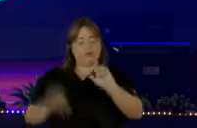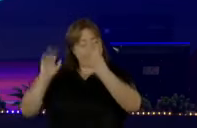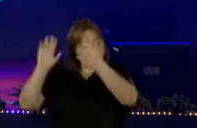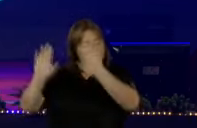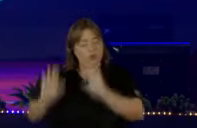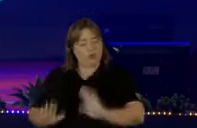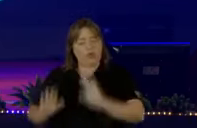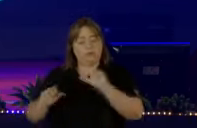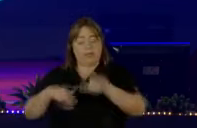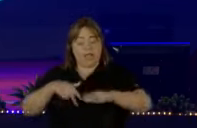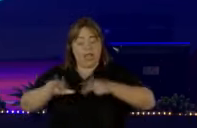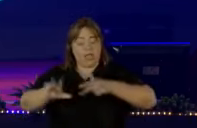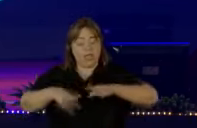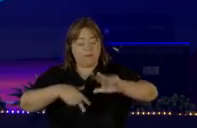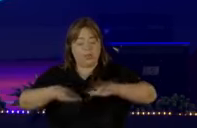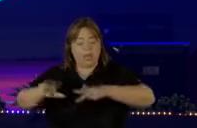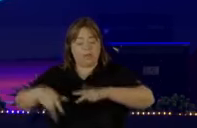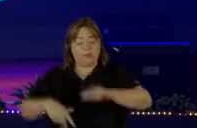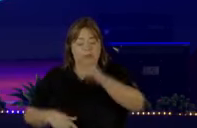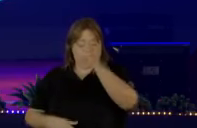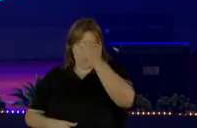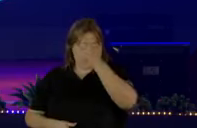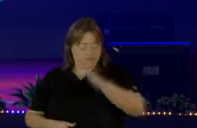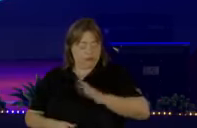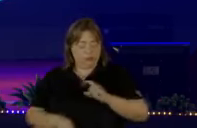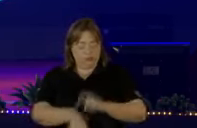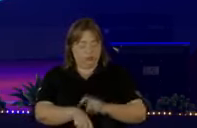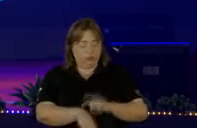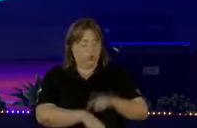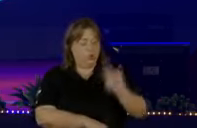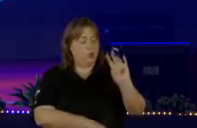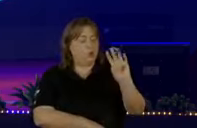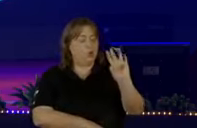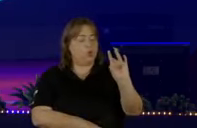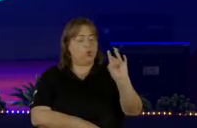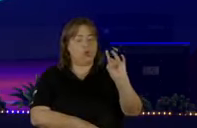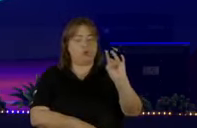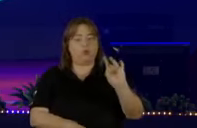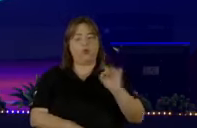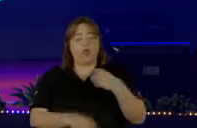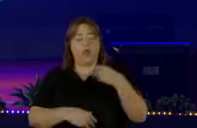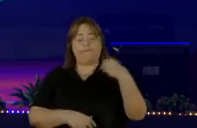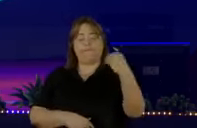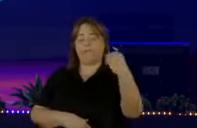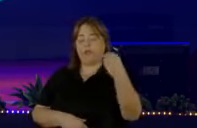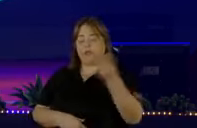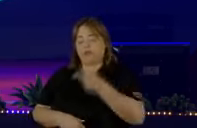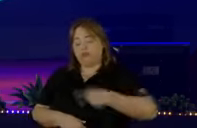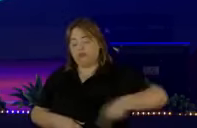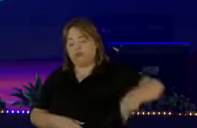los caminantes caminan también, pero a las 8 de la noche, amén, afuera,